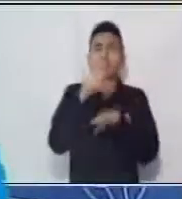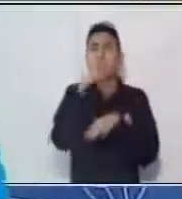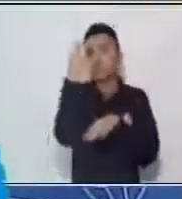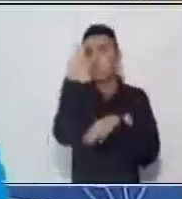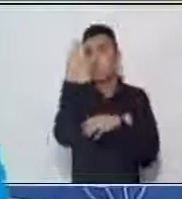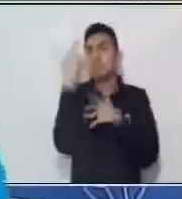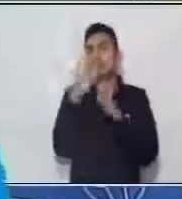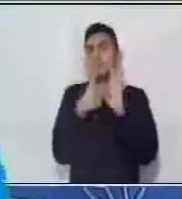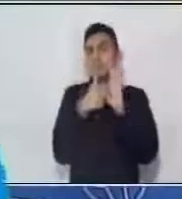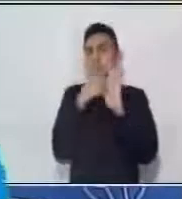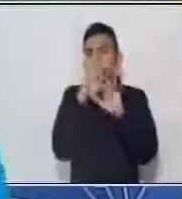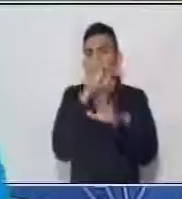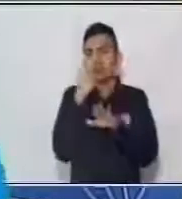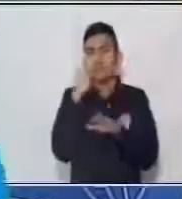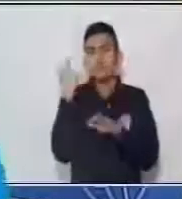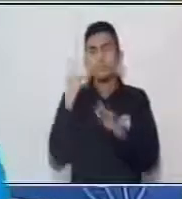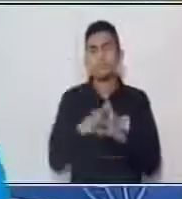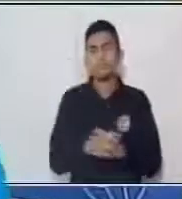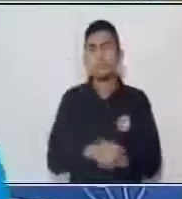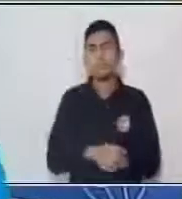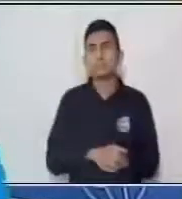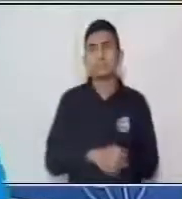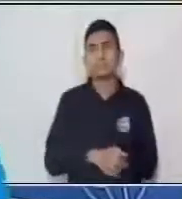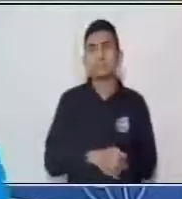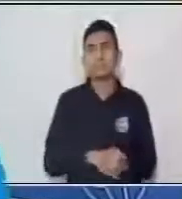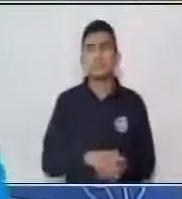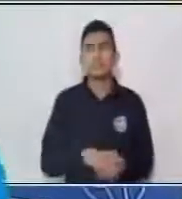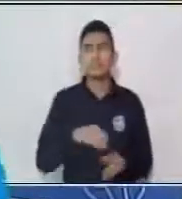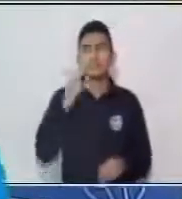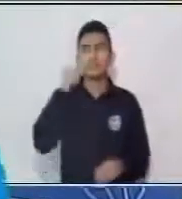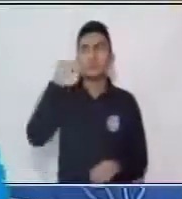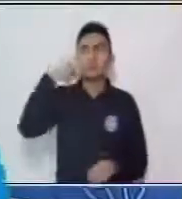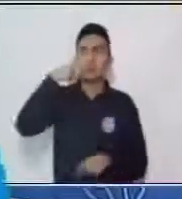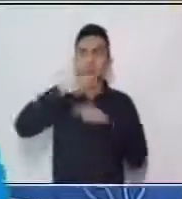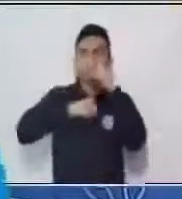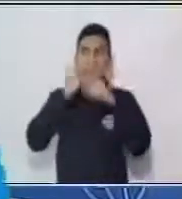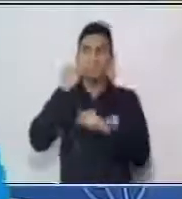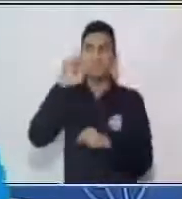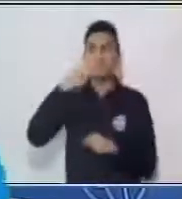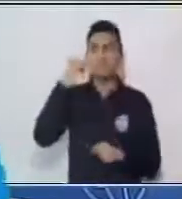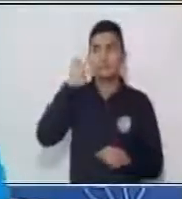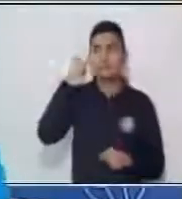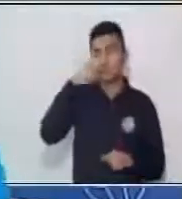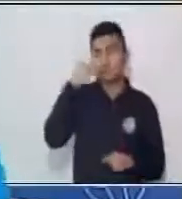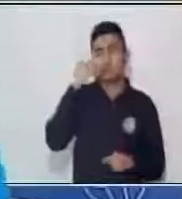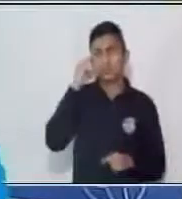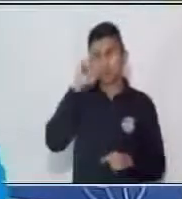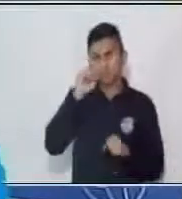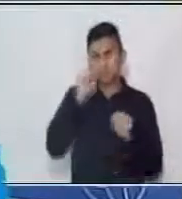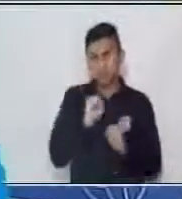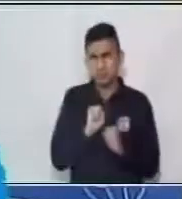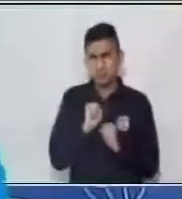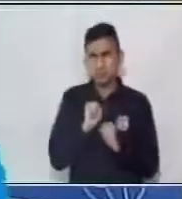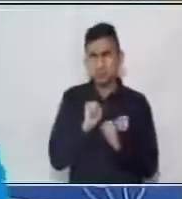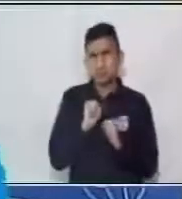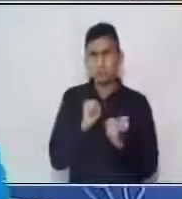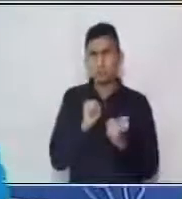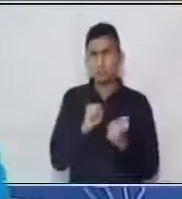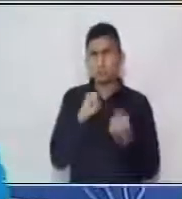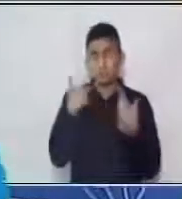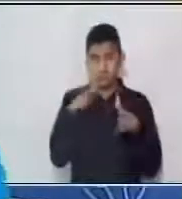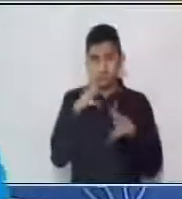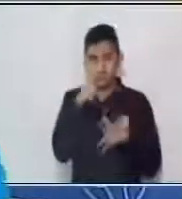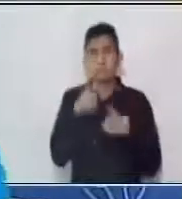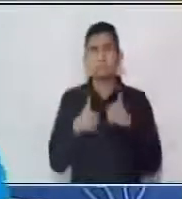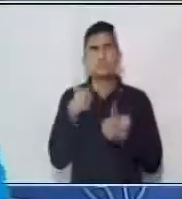como lo trabajamos acá en el panel con el infinitivo, el gerundio y el participio. ¿Te quedó un poquito de duda de cómo